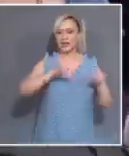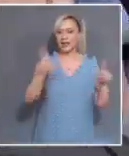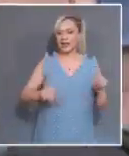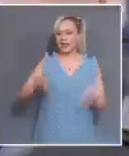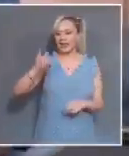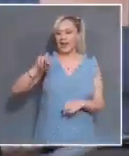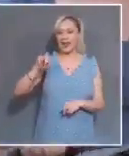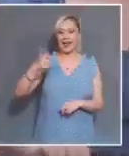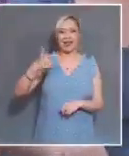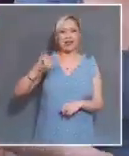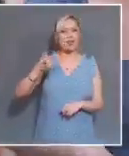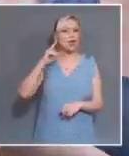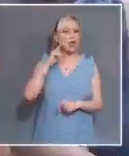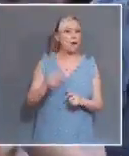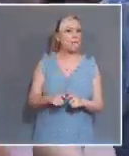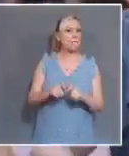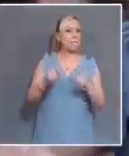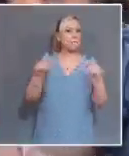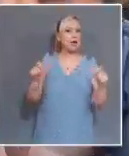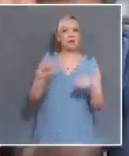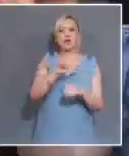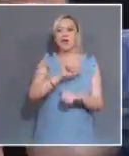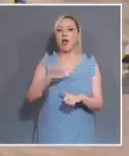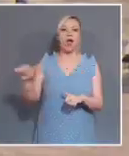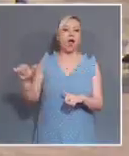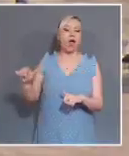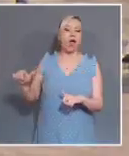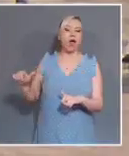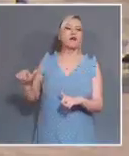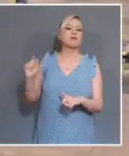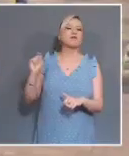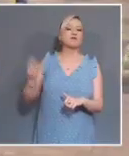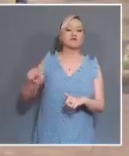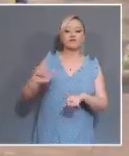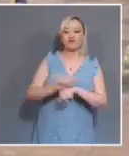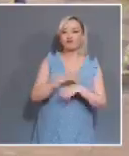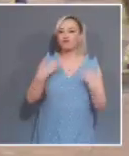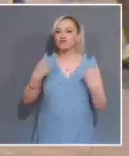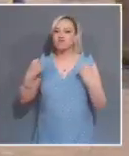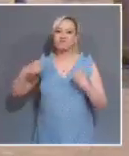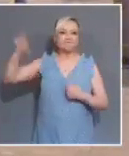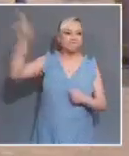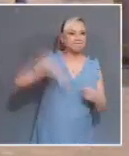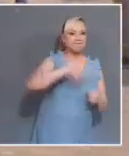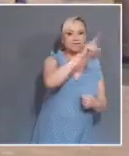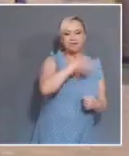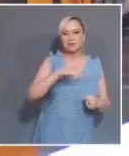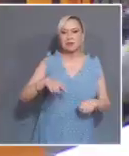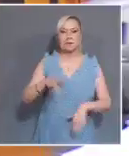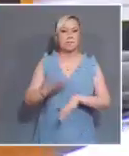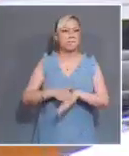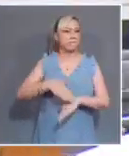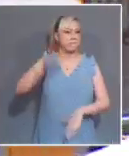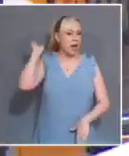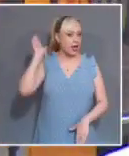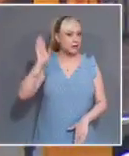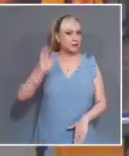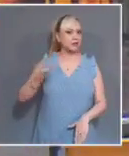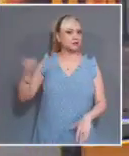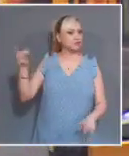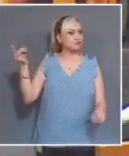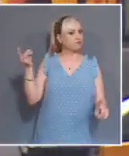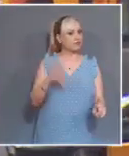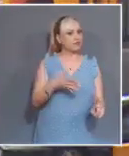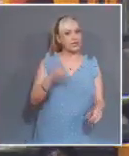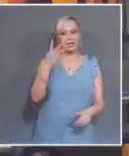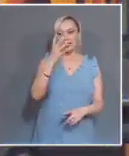presentó en los viajeros vía terrestre, con un repunte de 19.2%, superando las